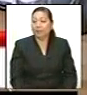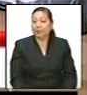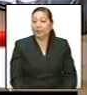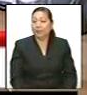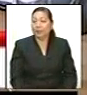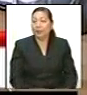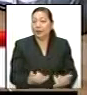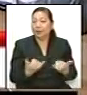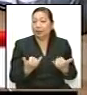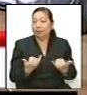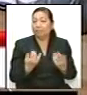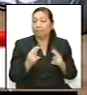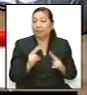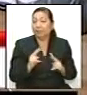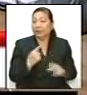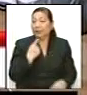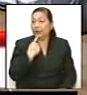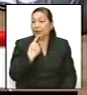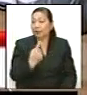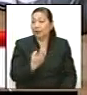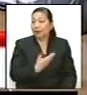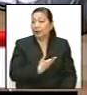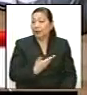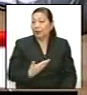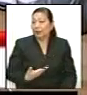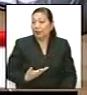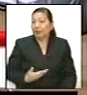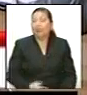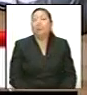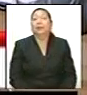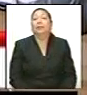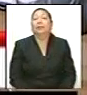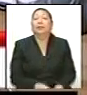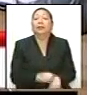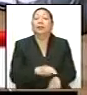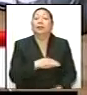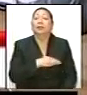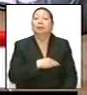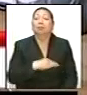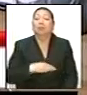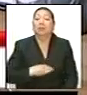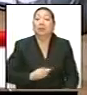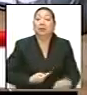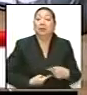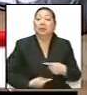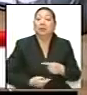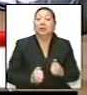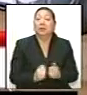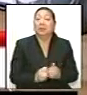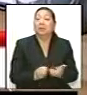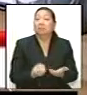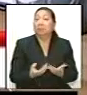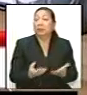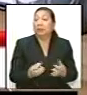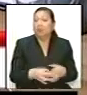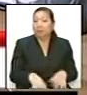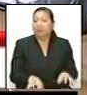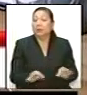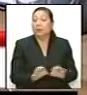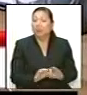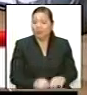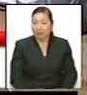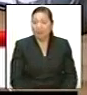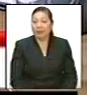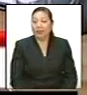Ahora, y aquí bien usted también lo dice, el presidente, por su intermedio, el presidente del Consejo de Ministros nos ha traído una cuestión que nos parece